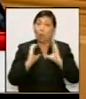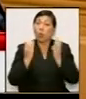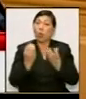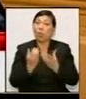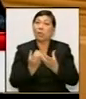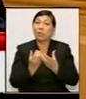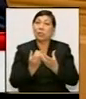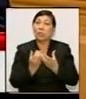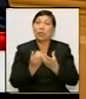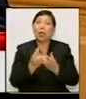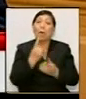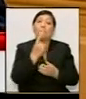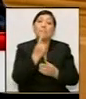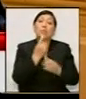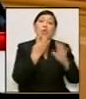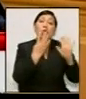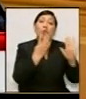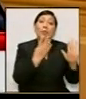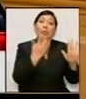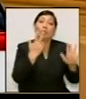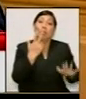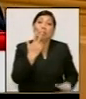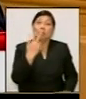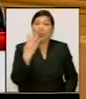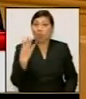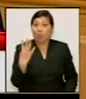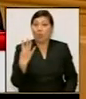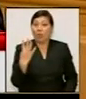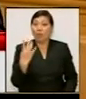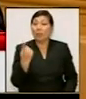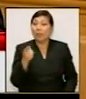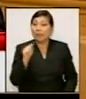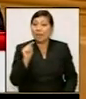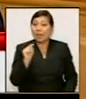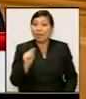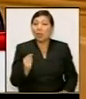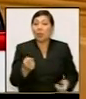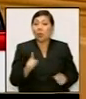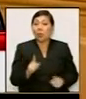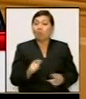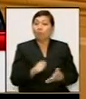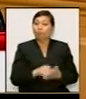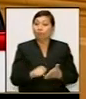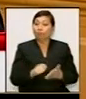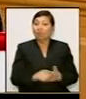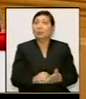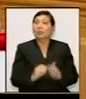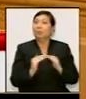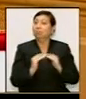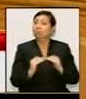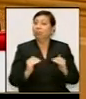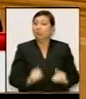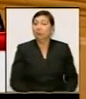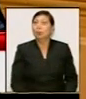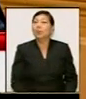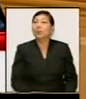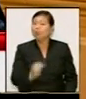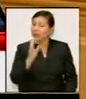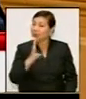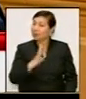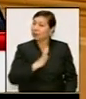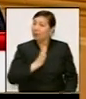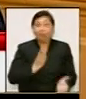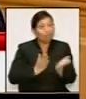Guampaní en el año de 1984 y desde ahí él con esa inscripción marca su lealtad